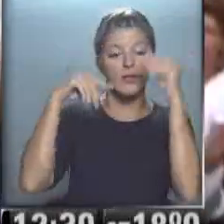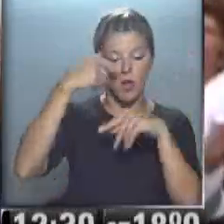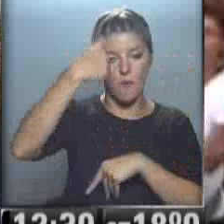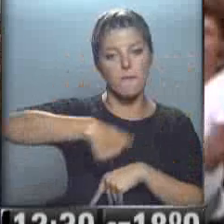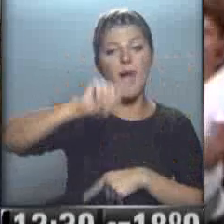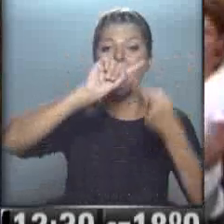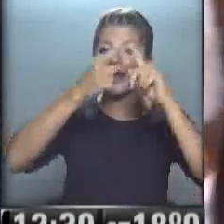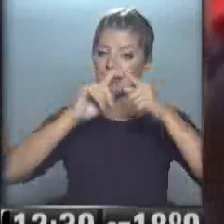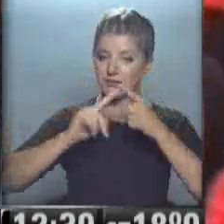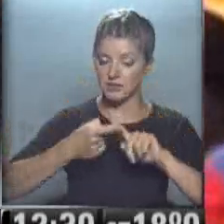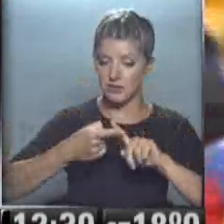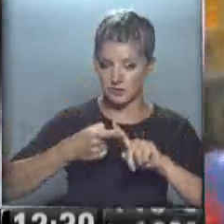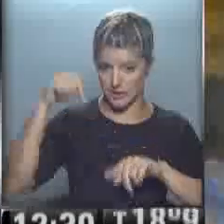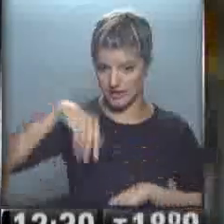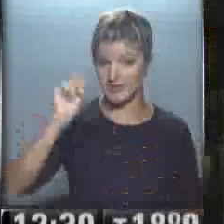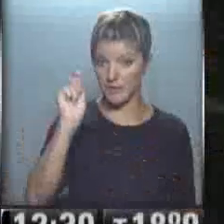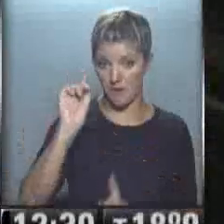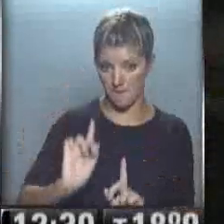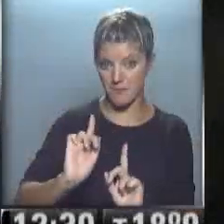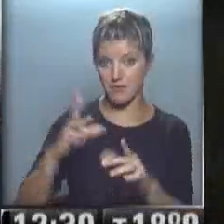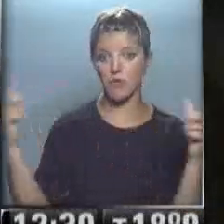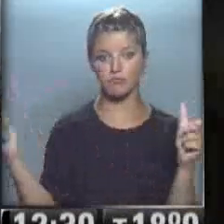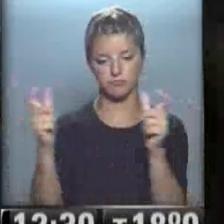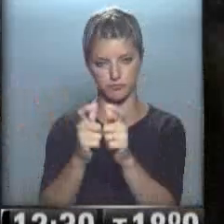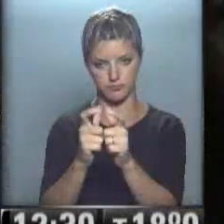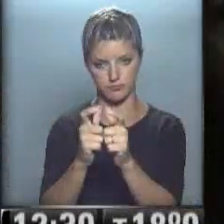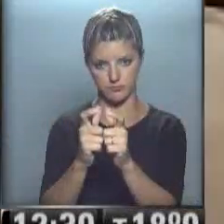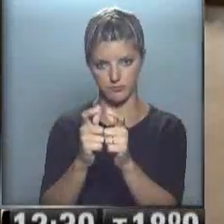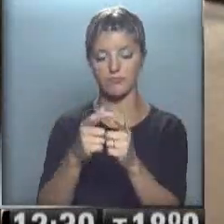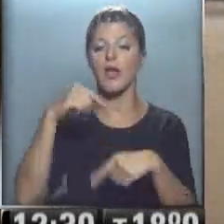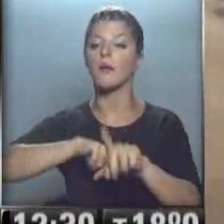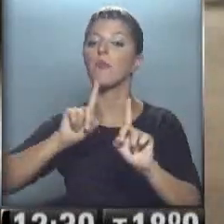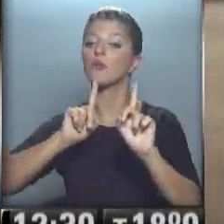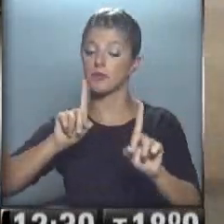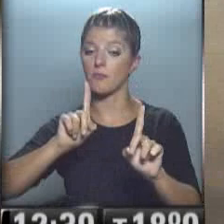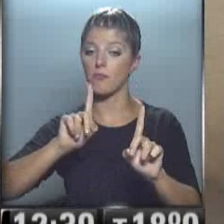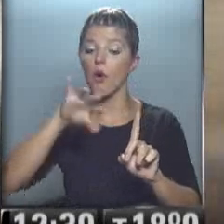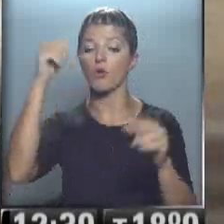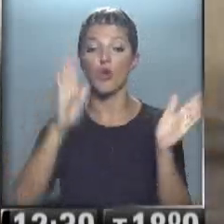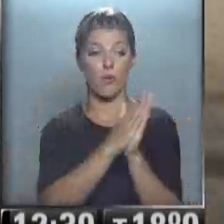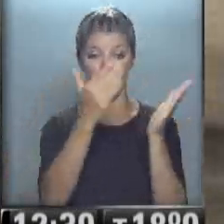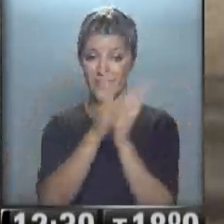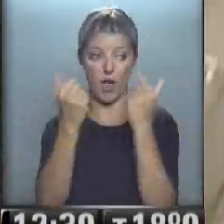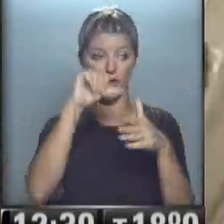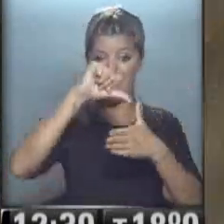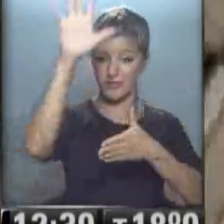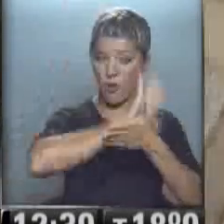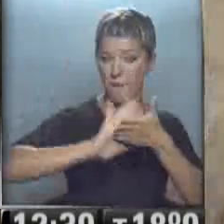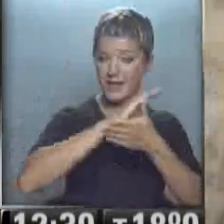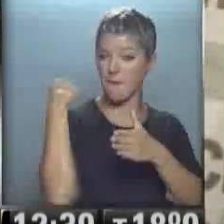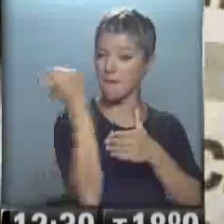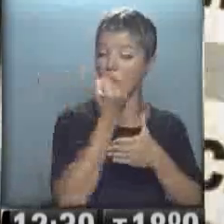en Caracas antes de fin de mes Mientras tanto los postulados de los poderosos diarios latinoamericanos que